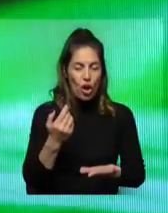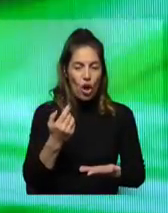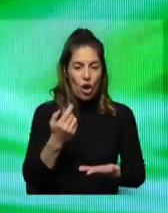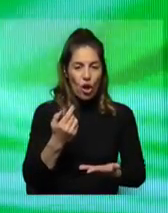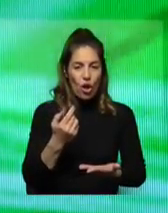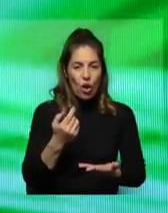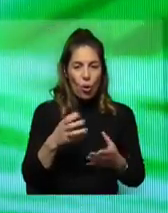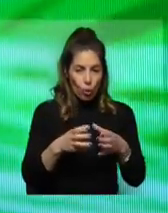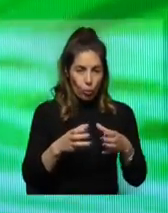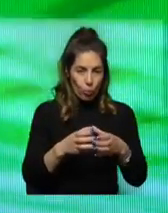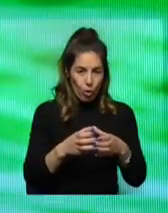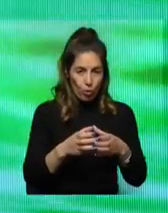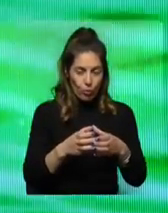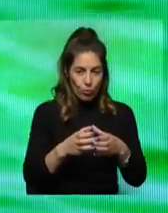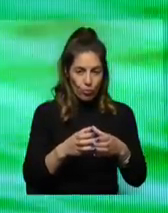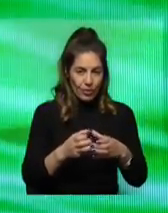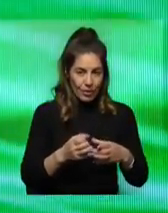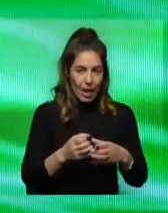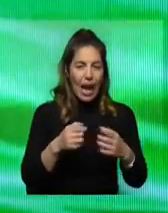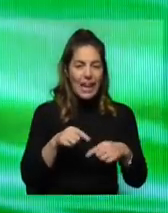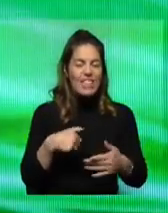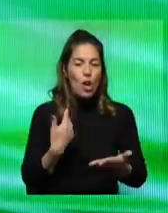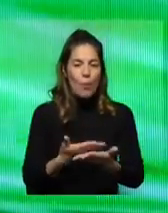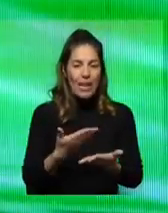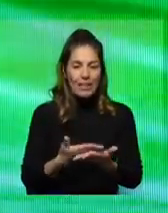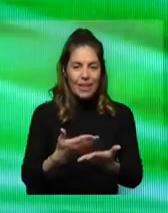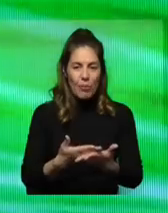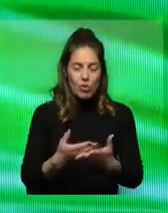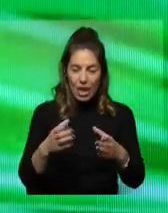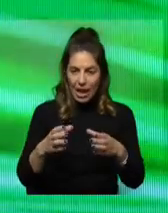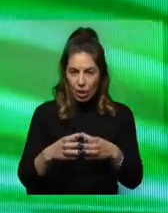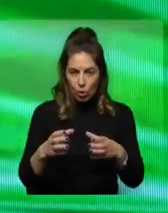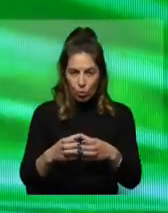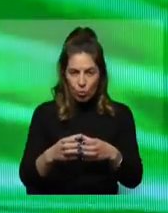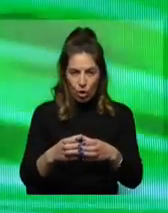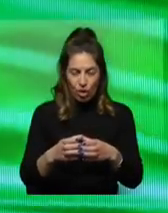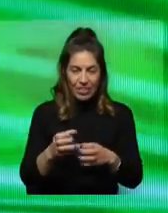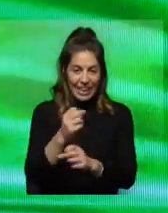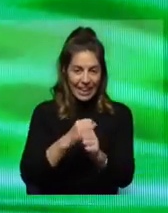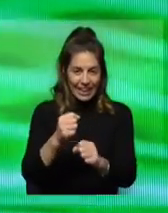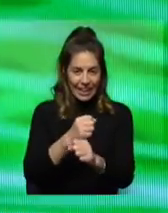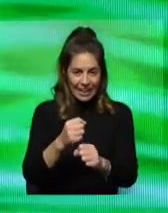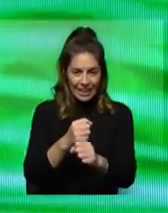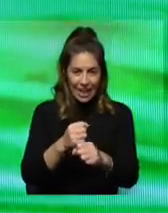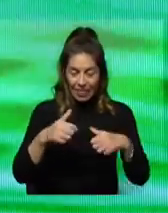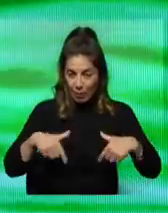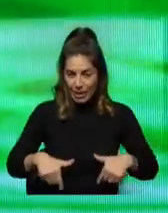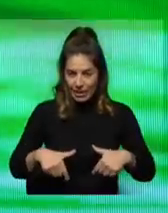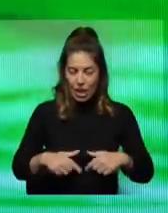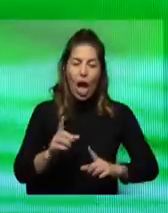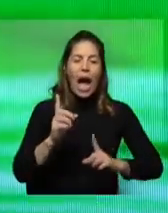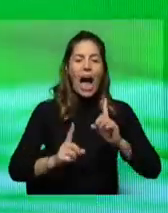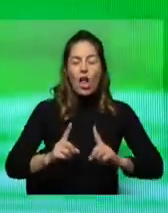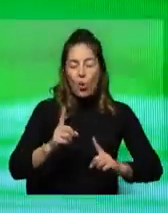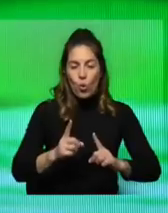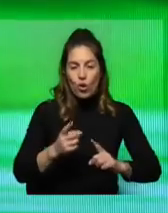en el cual se lo planteamos al departamento de ingeniería del mtp y bueno algunos fueron contemplados de la